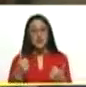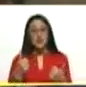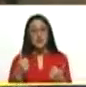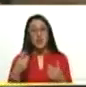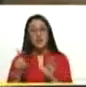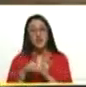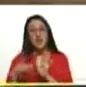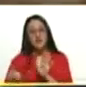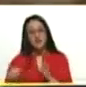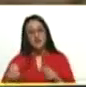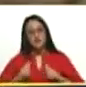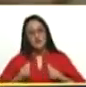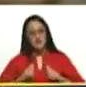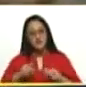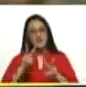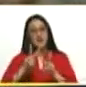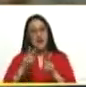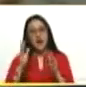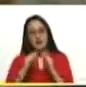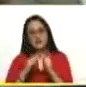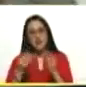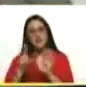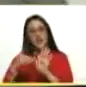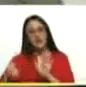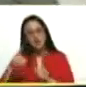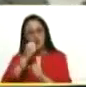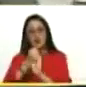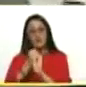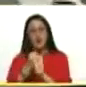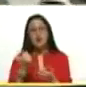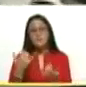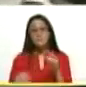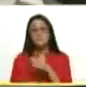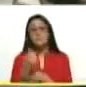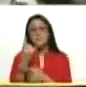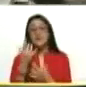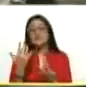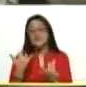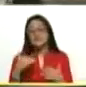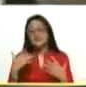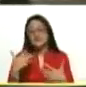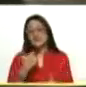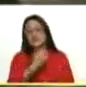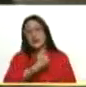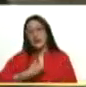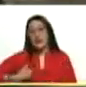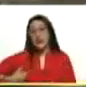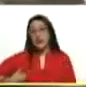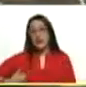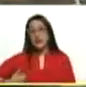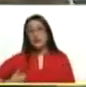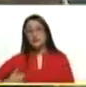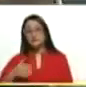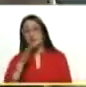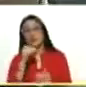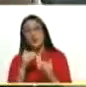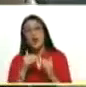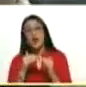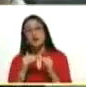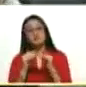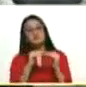la vivienda, su derecho al trabajo. Pero se crearon grandes heridas, brutales heridas de desigualdad